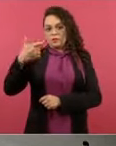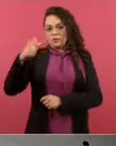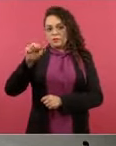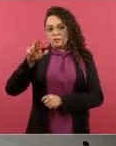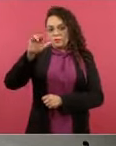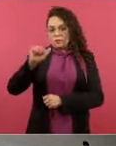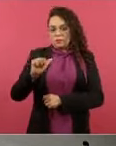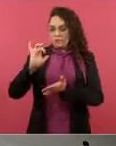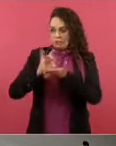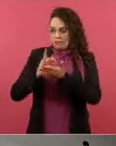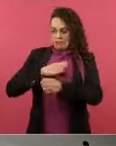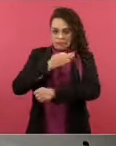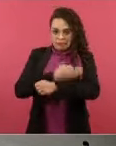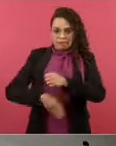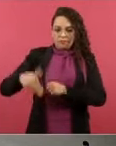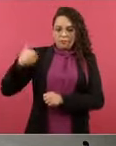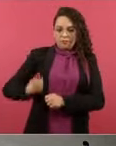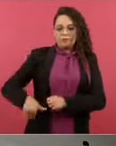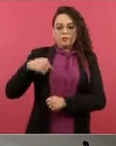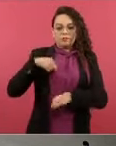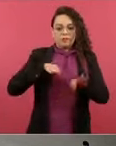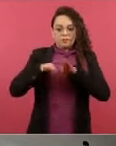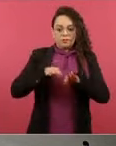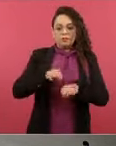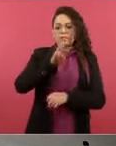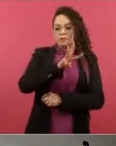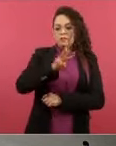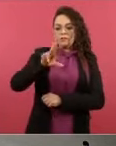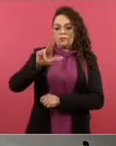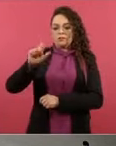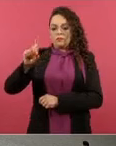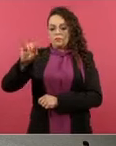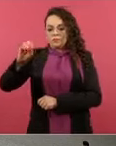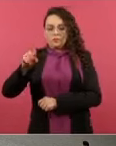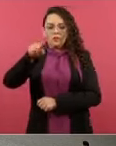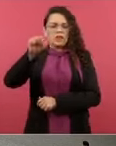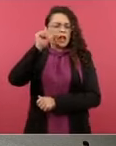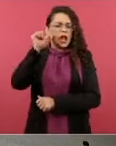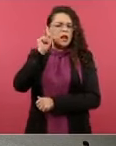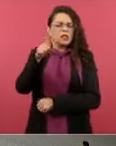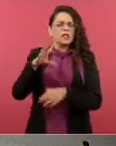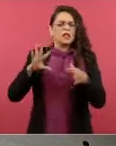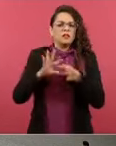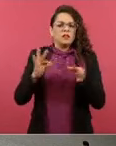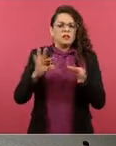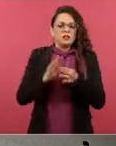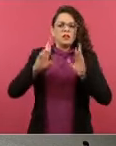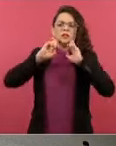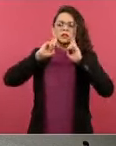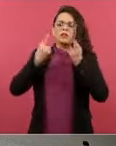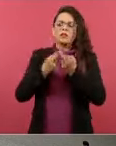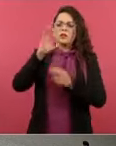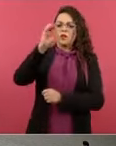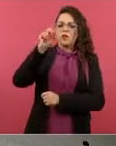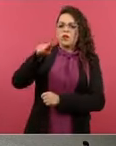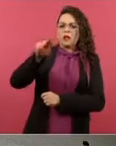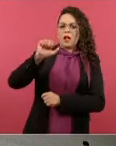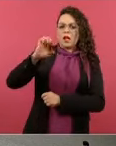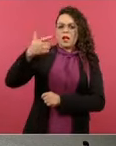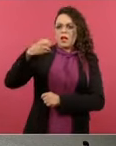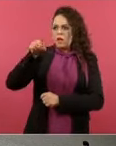Octavio García, de W Radio. Sí. Buenas tardes al presidium. Bueno, secretaria, ayer nos habló de lo que sucedió en la reunión de CONAEDU y cómo